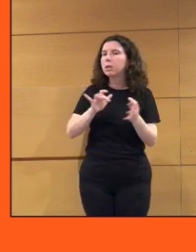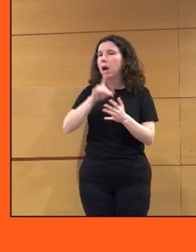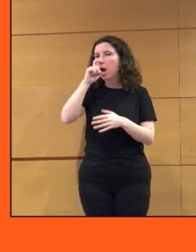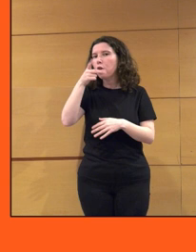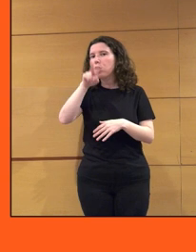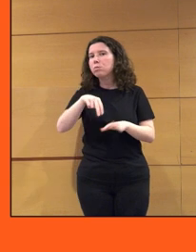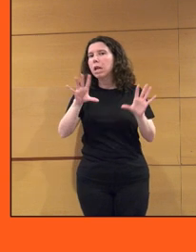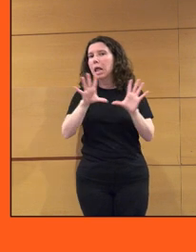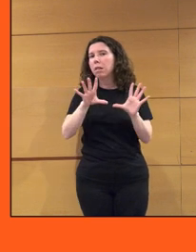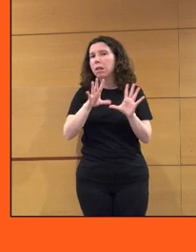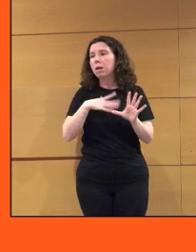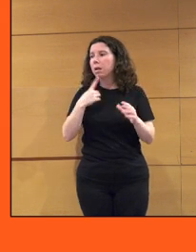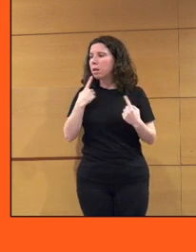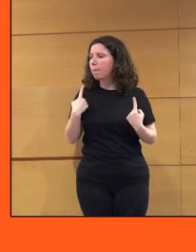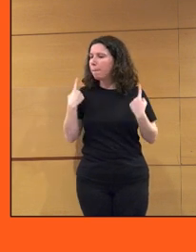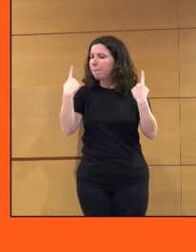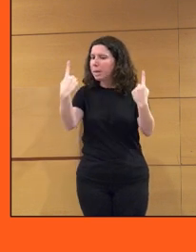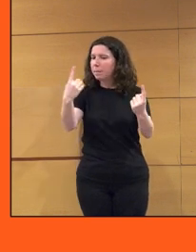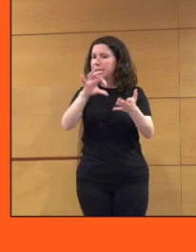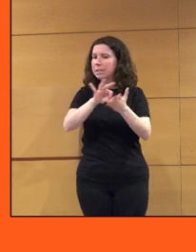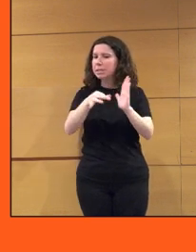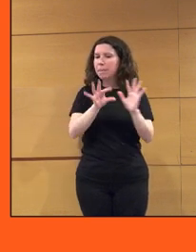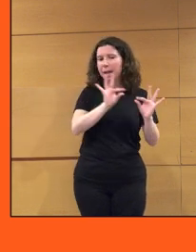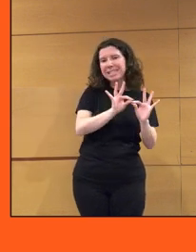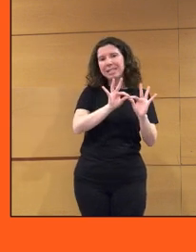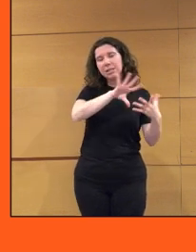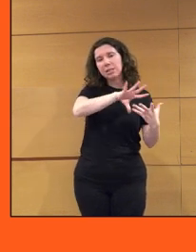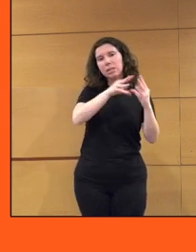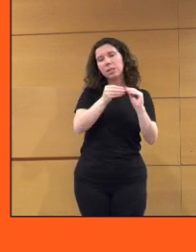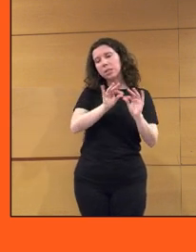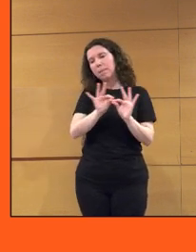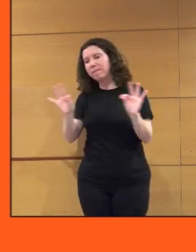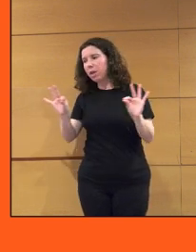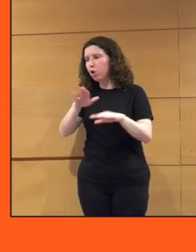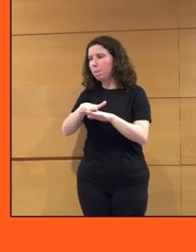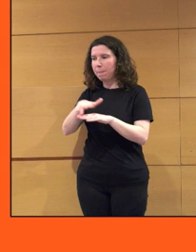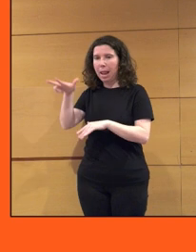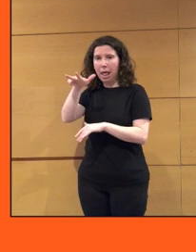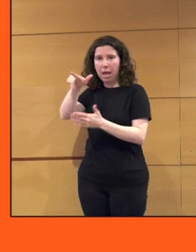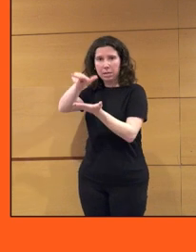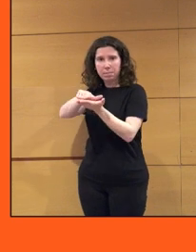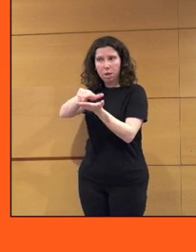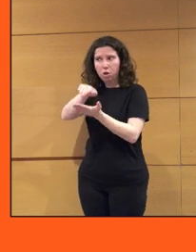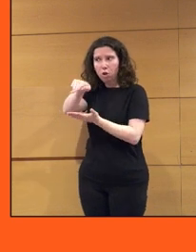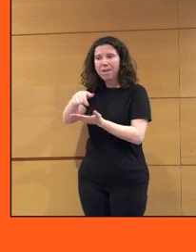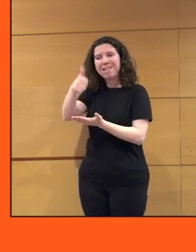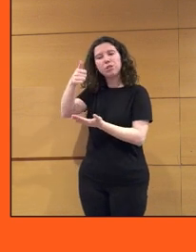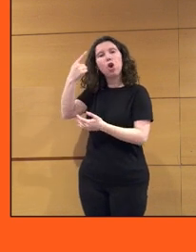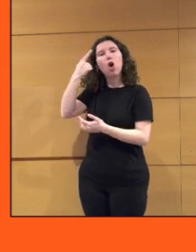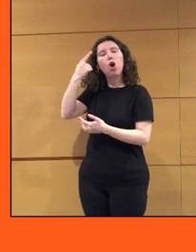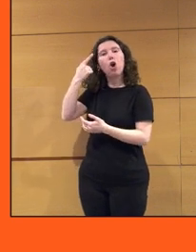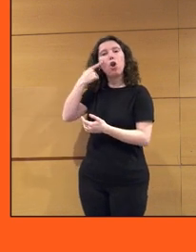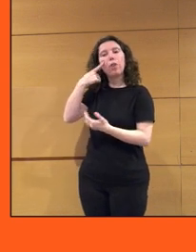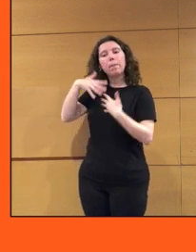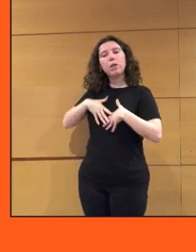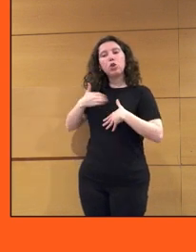primer sistema de simplificación para el español. Este fue un sistema basado en conocimiento lingüístico y léxico, o sea, un sistema